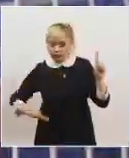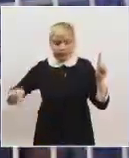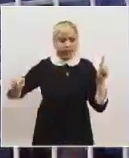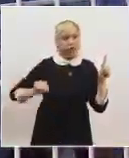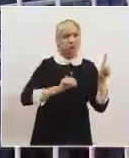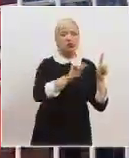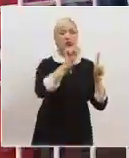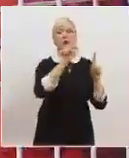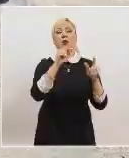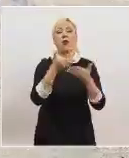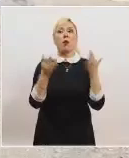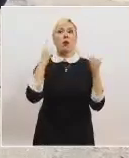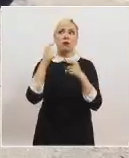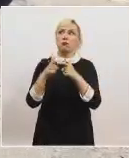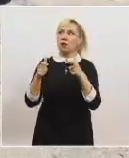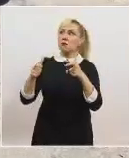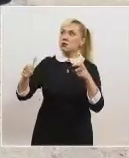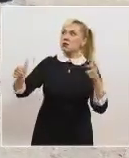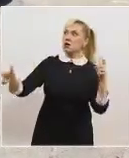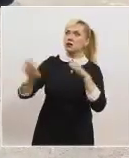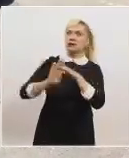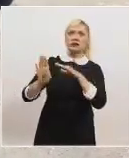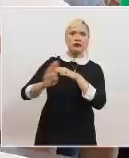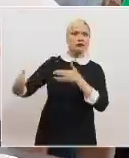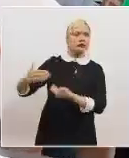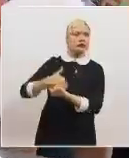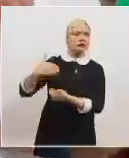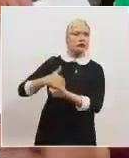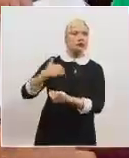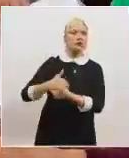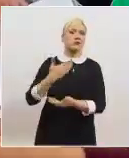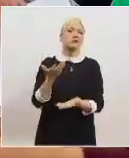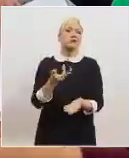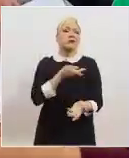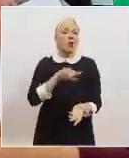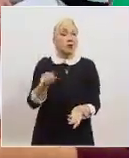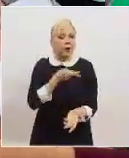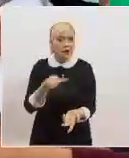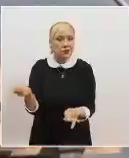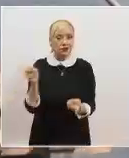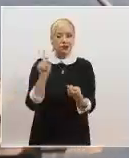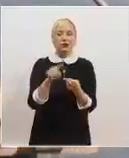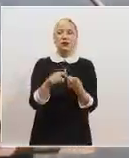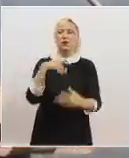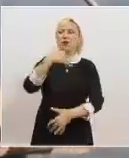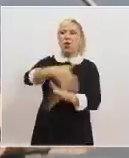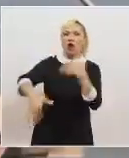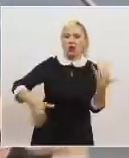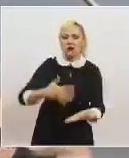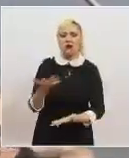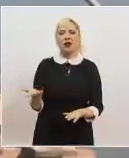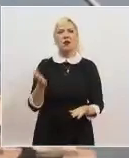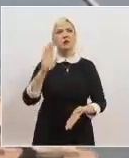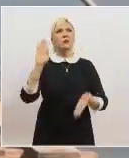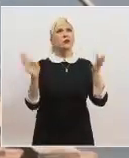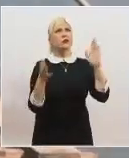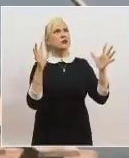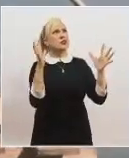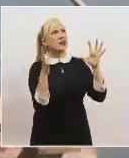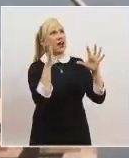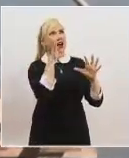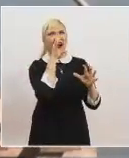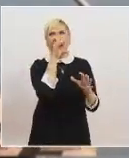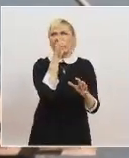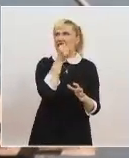el creciente aumento de la migración, impulsada por fenómenos como la pobreza, la violencia y el cambio climático, se